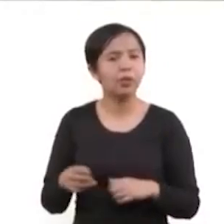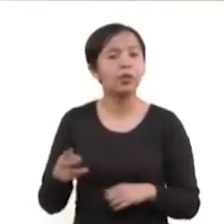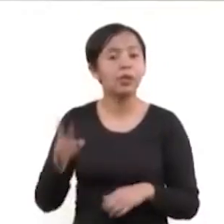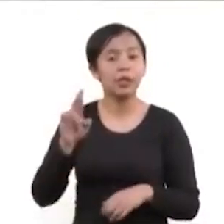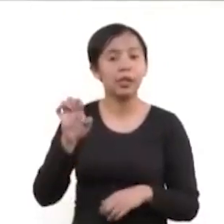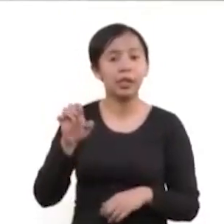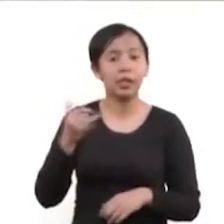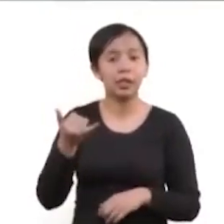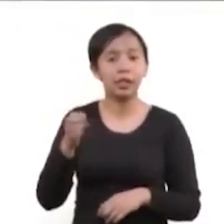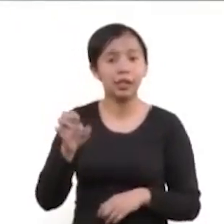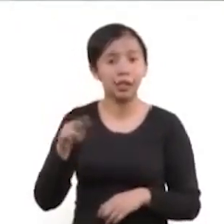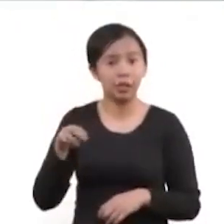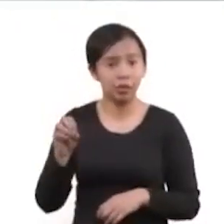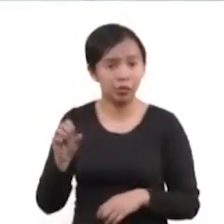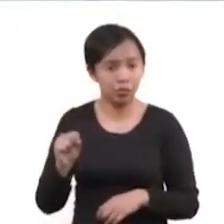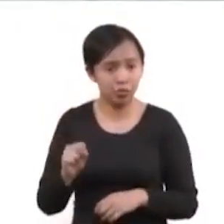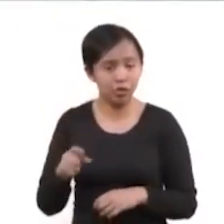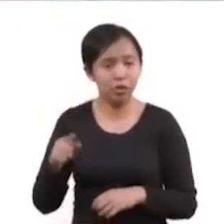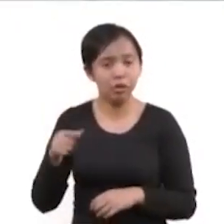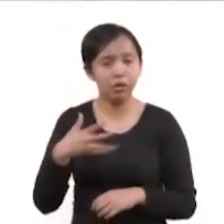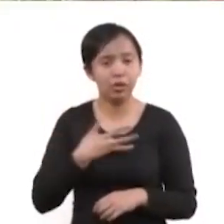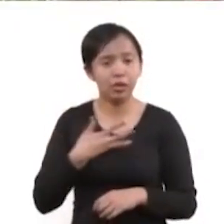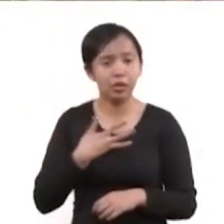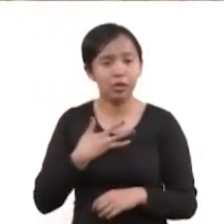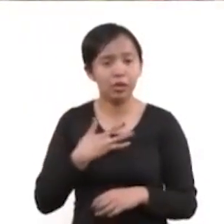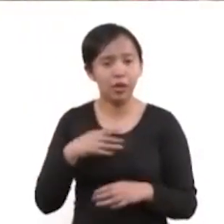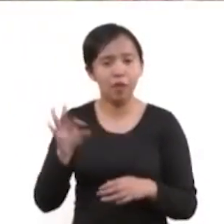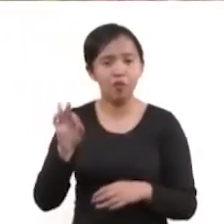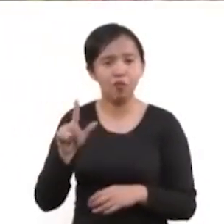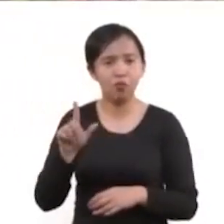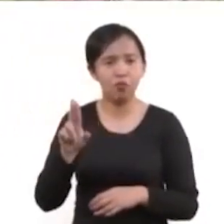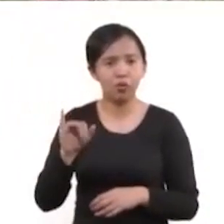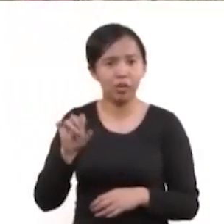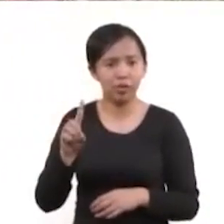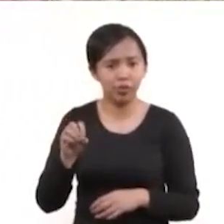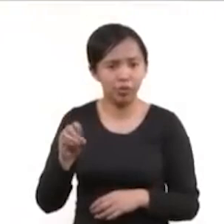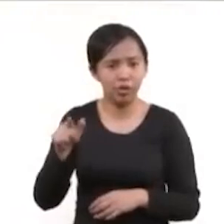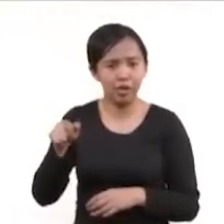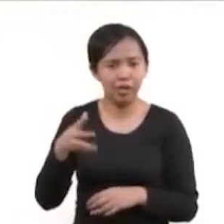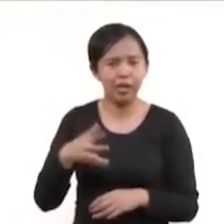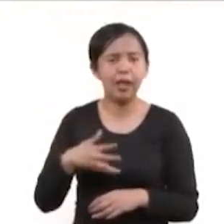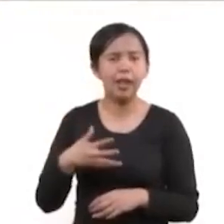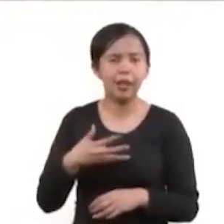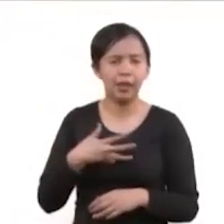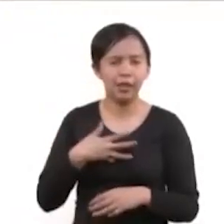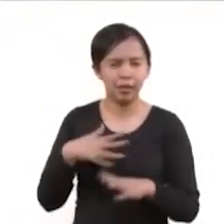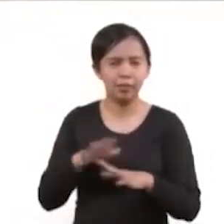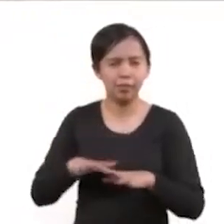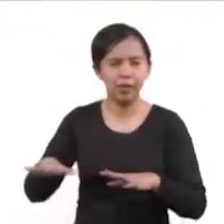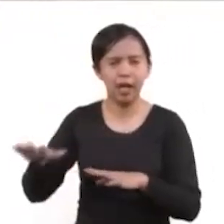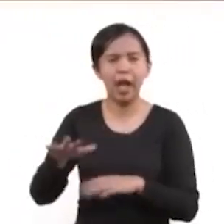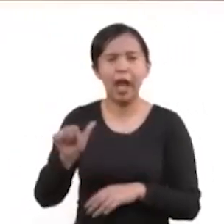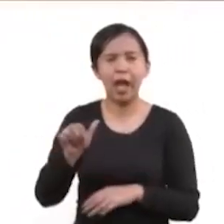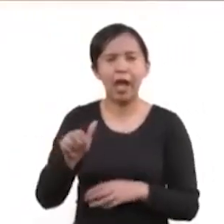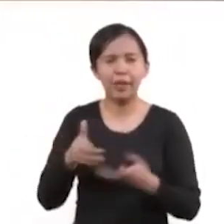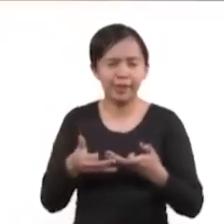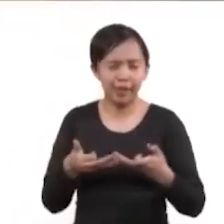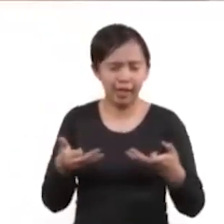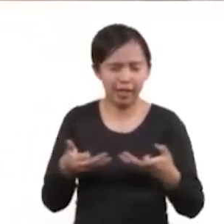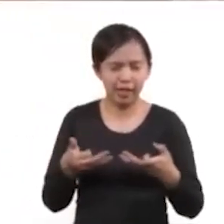rellenos, llevamos 2.000 metros cúbicos de relleno fluido, que es esta especie de suelo con cemento. Son arenas con cemento.